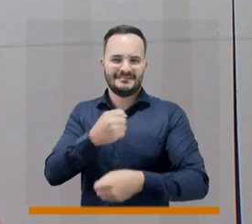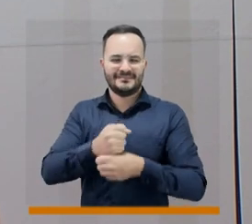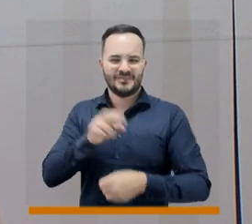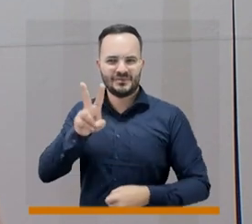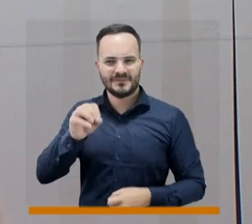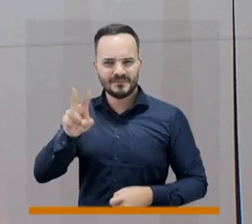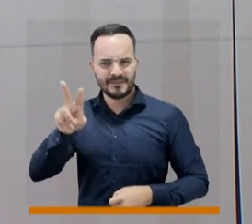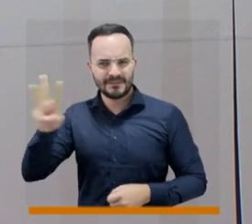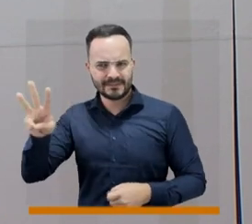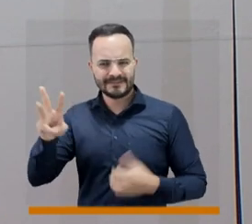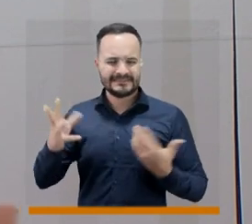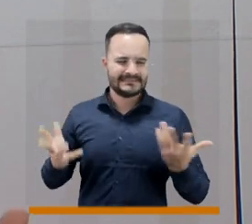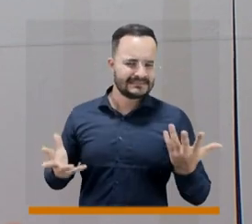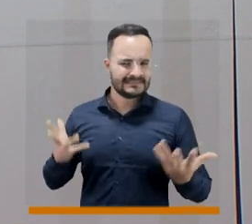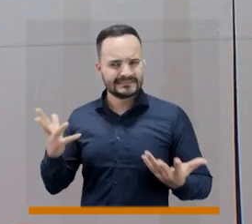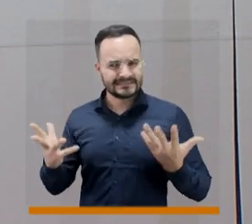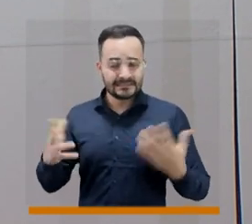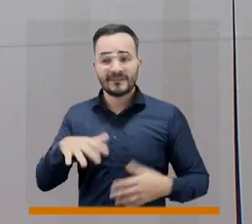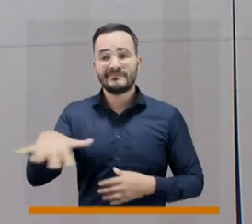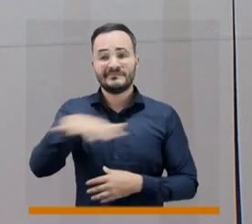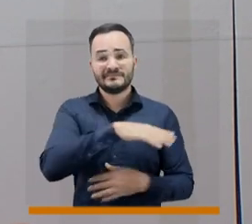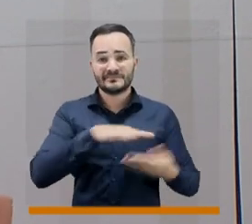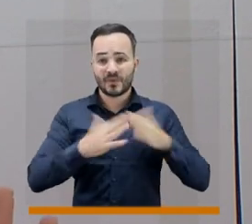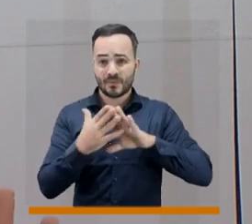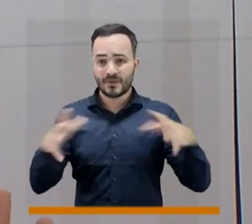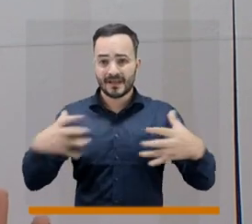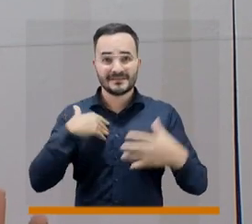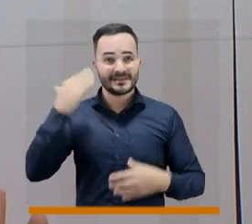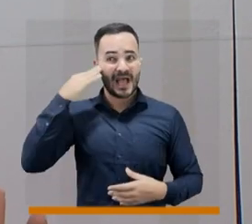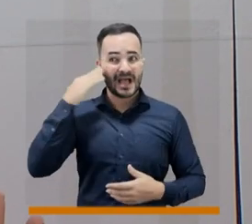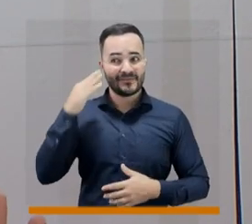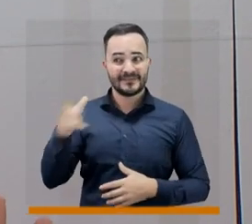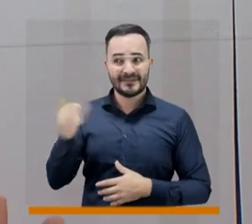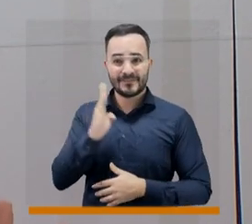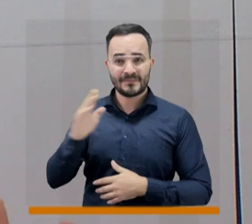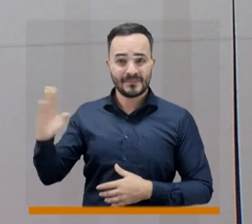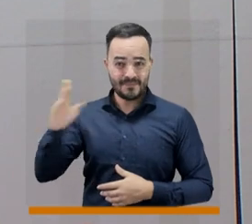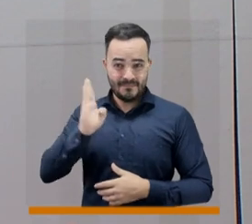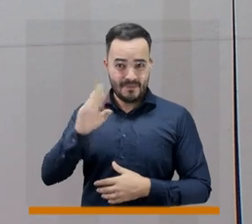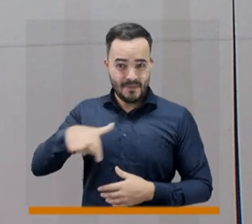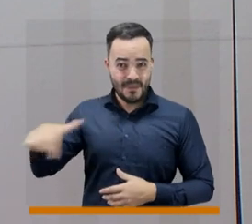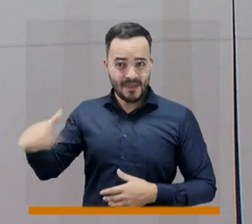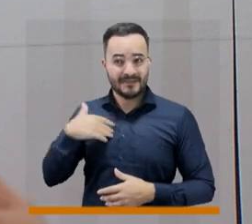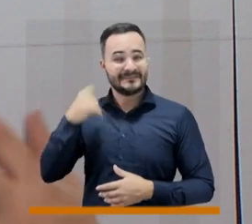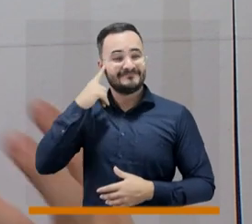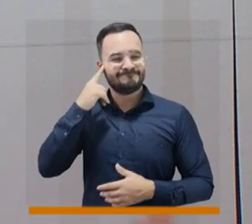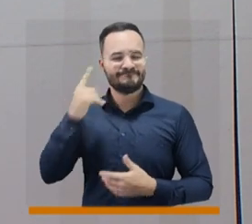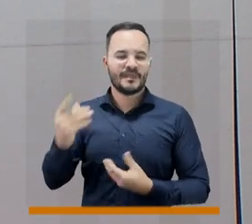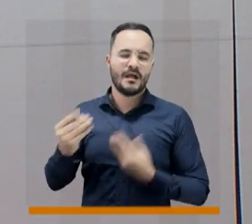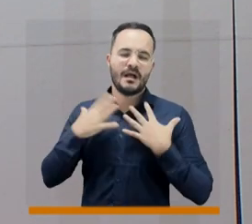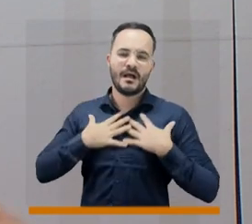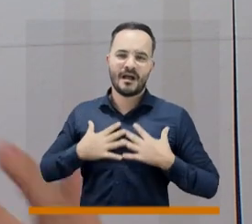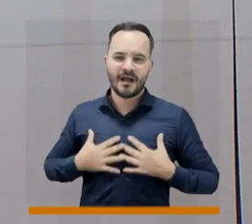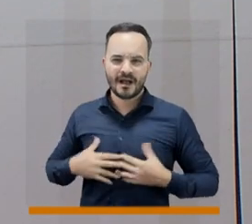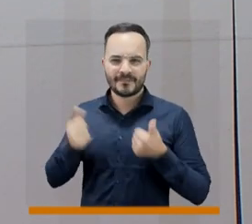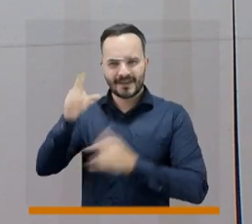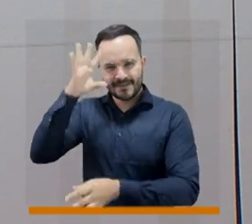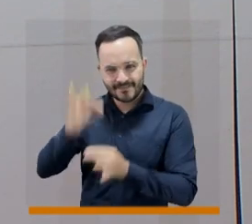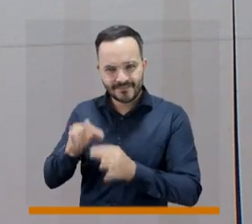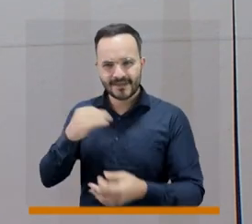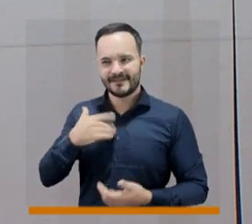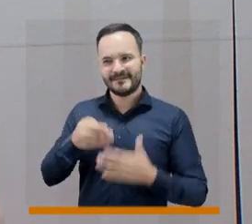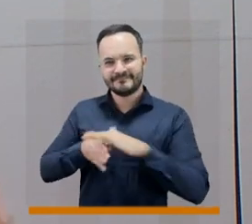es una de ellas. Entonces, eso es muy crítico porque mientras la comunidad está esperando que la biblioteca sea un faro de